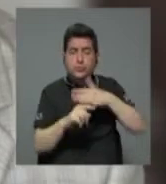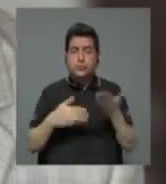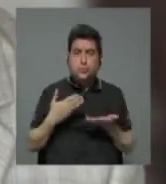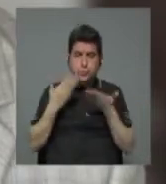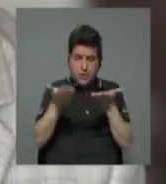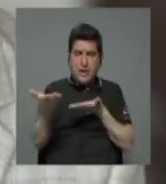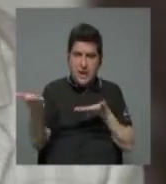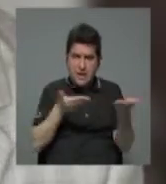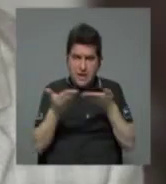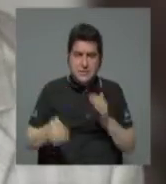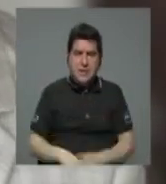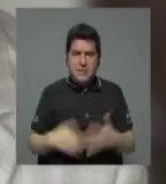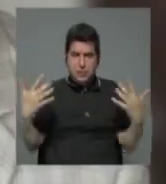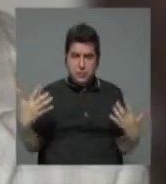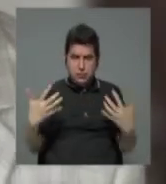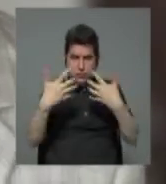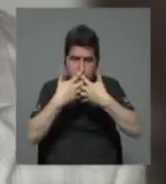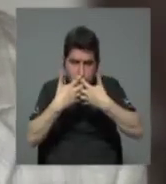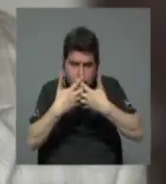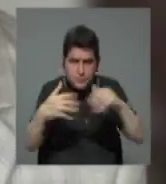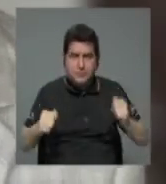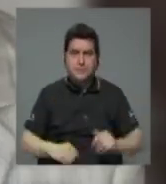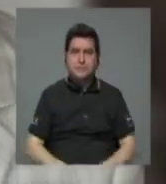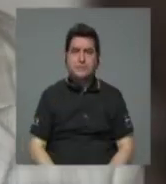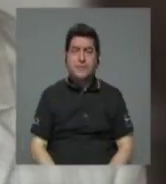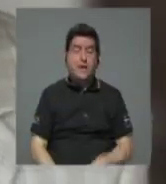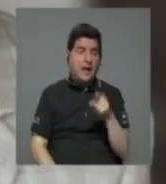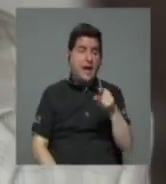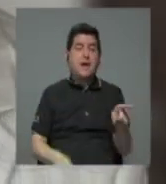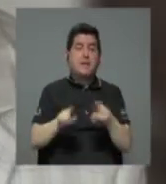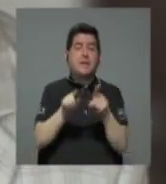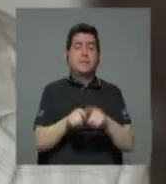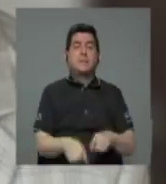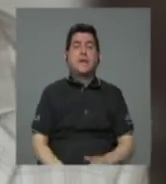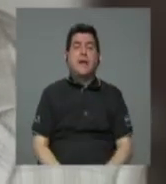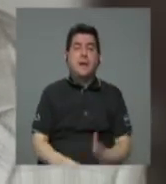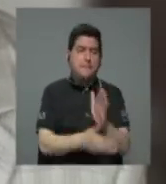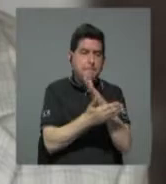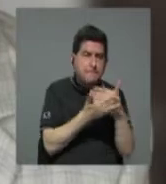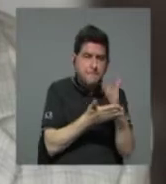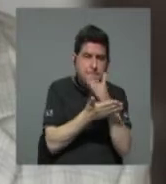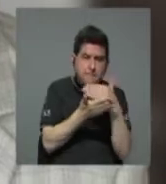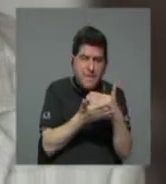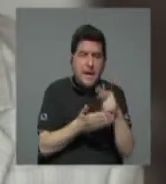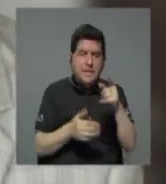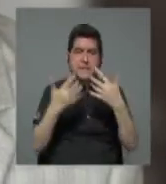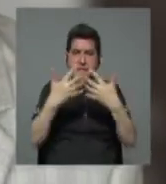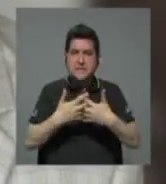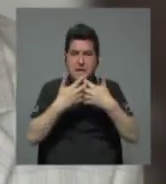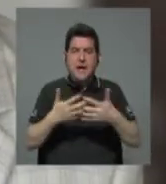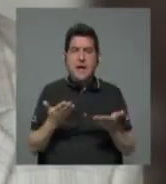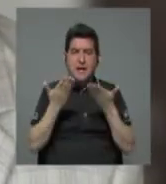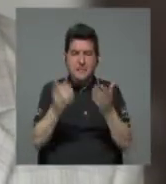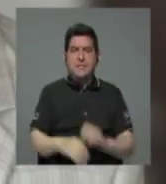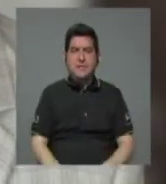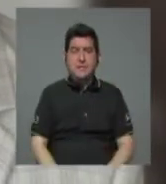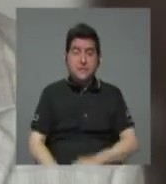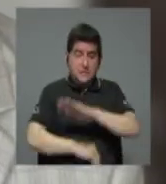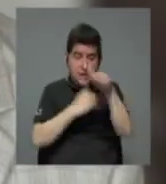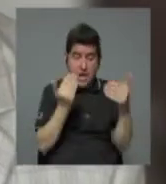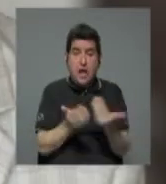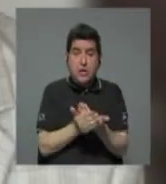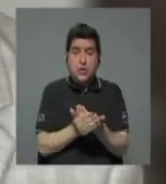brindan servicios complementarios y donde le brindan partes y componentes a estas empresas. Todo lo cual